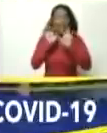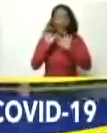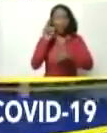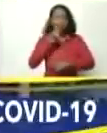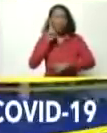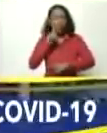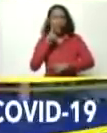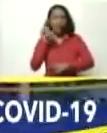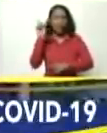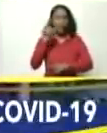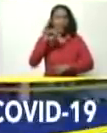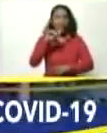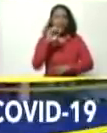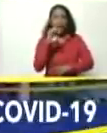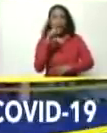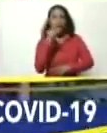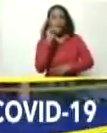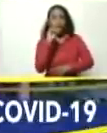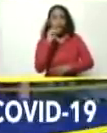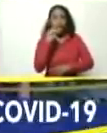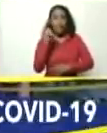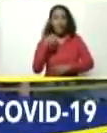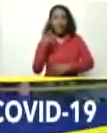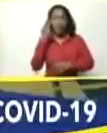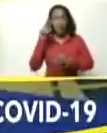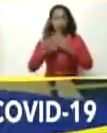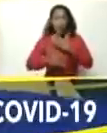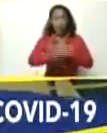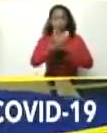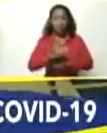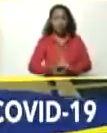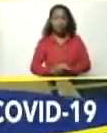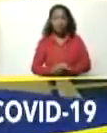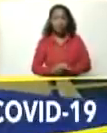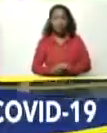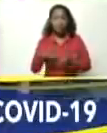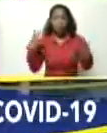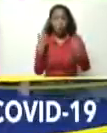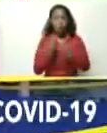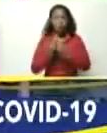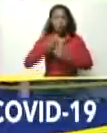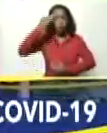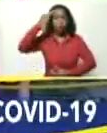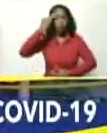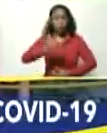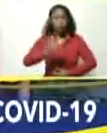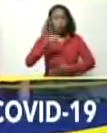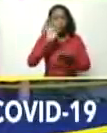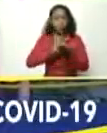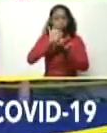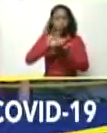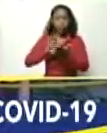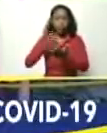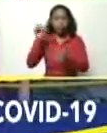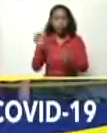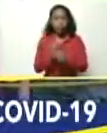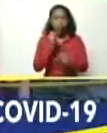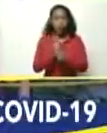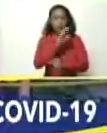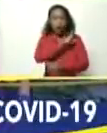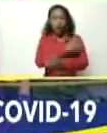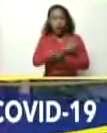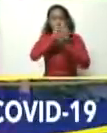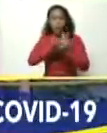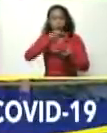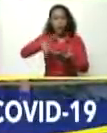Mentira, Yelitze Santaella la avanzadora. Junto al comandante estratégico operacional de la Fuerza